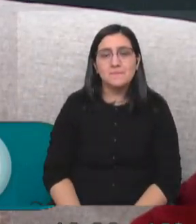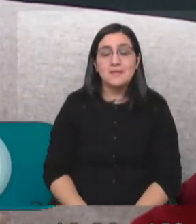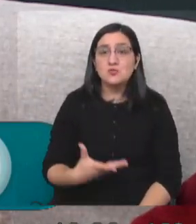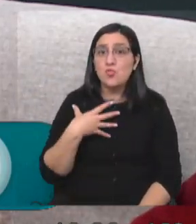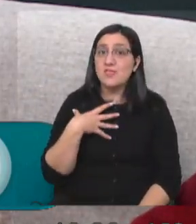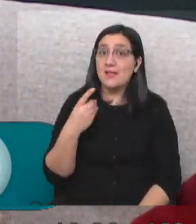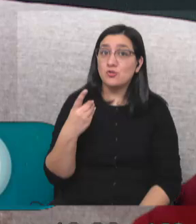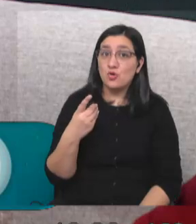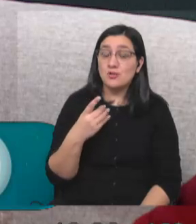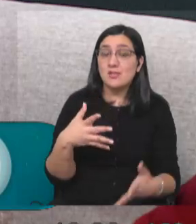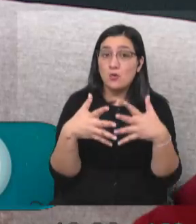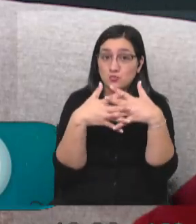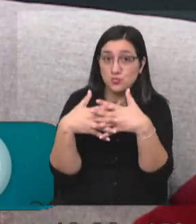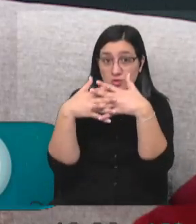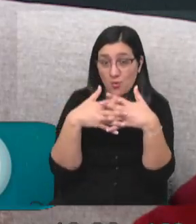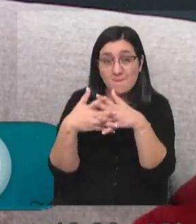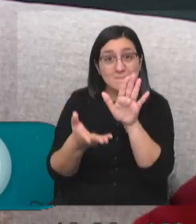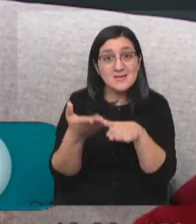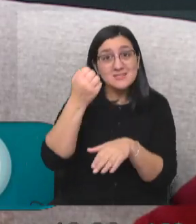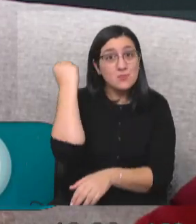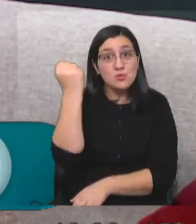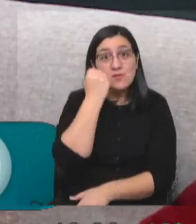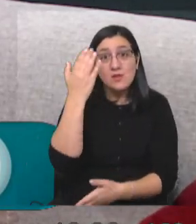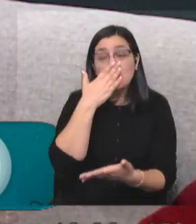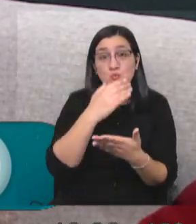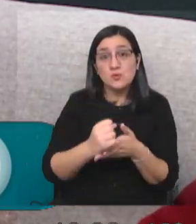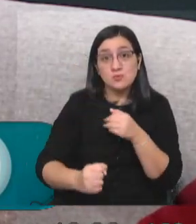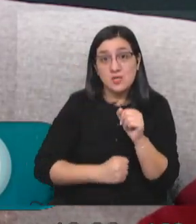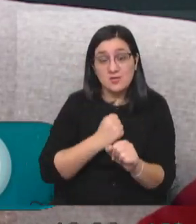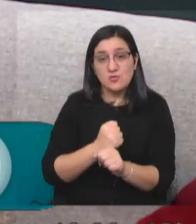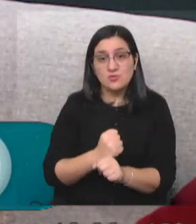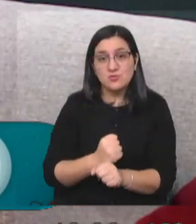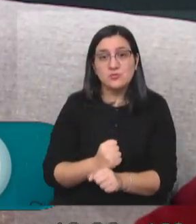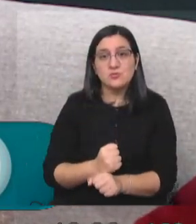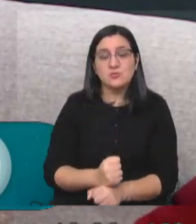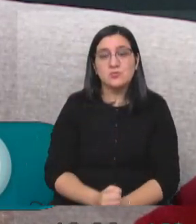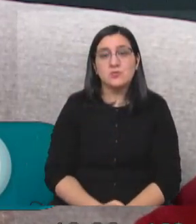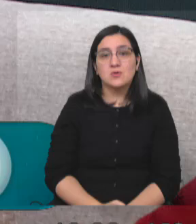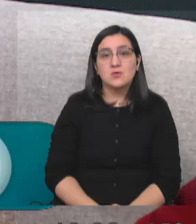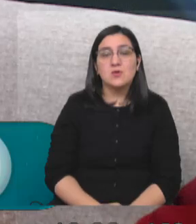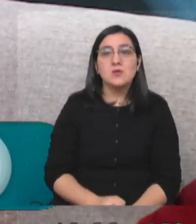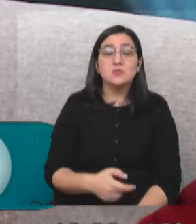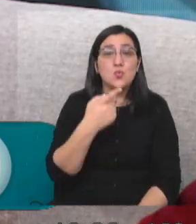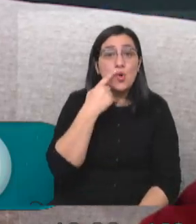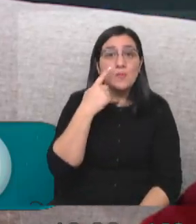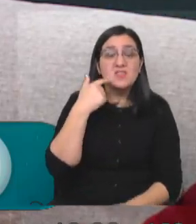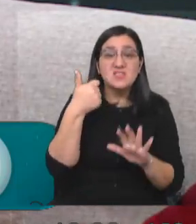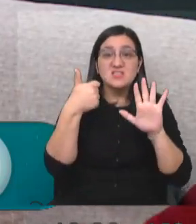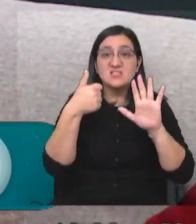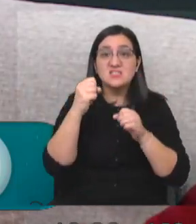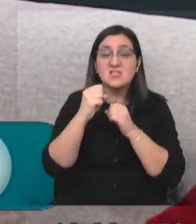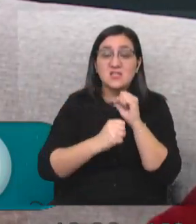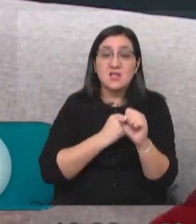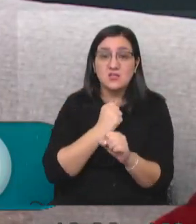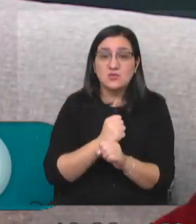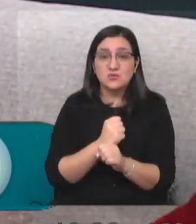directores estadounidenses más importantes de los últimos tiempos, tejano de 60 años. Y